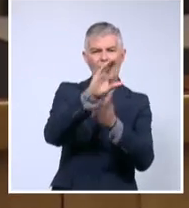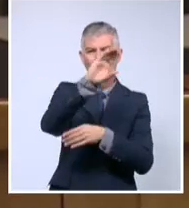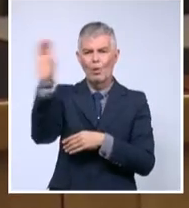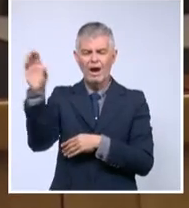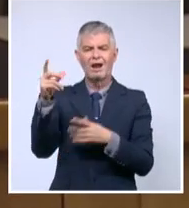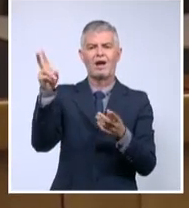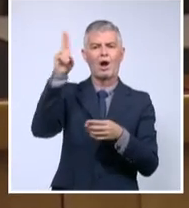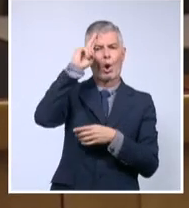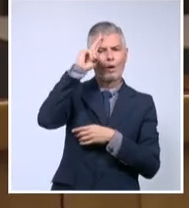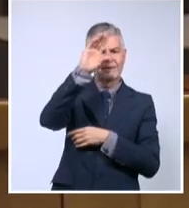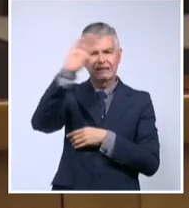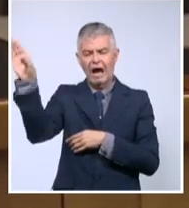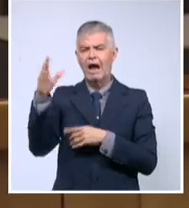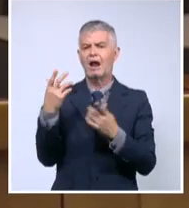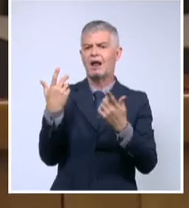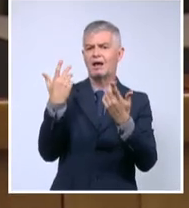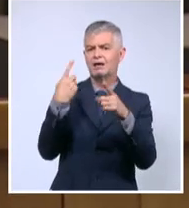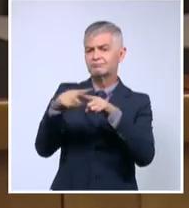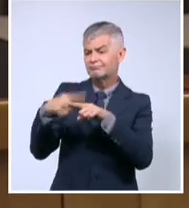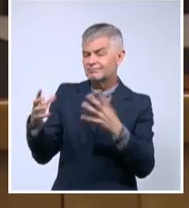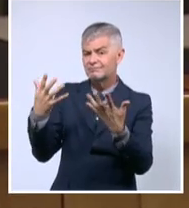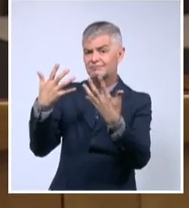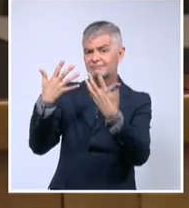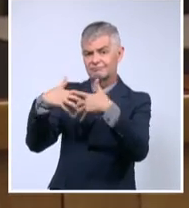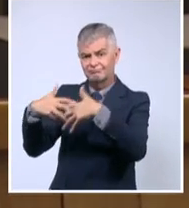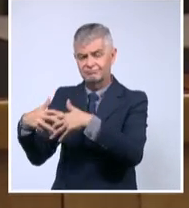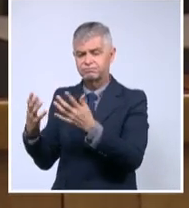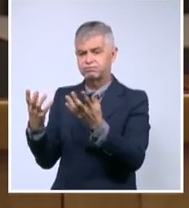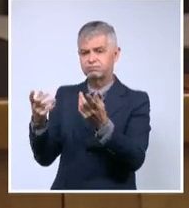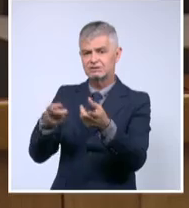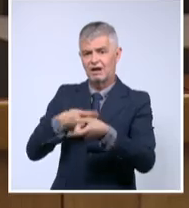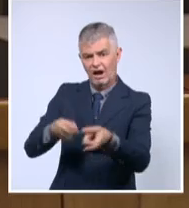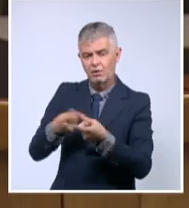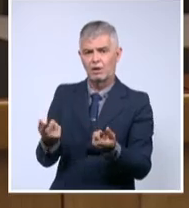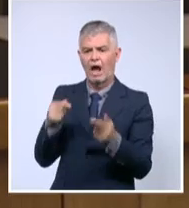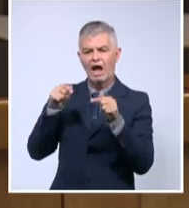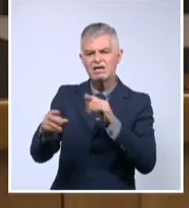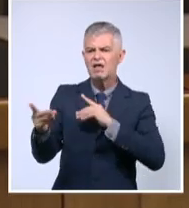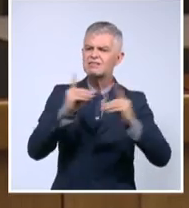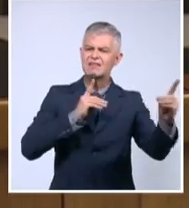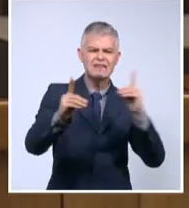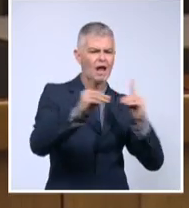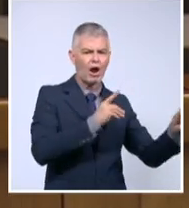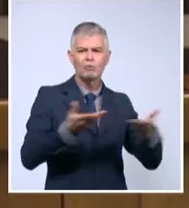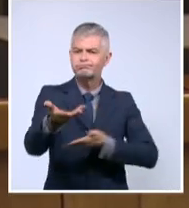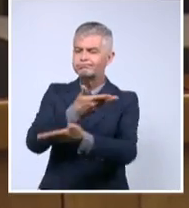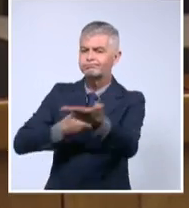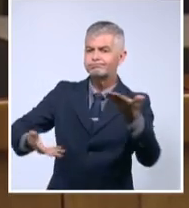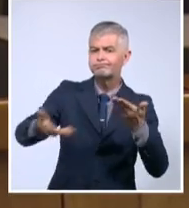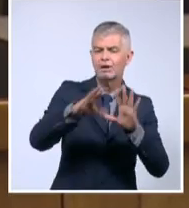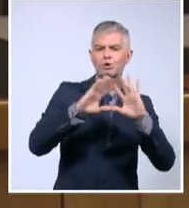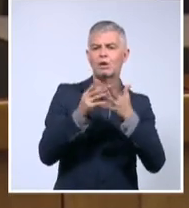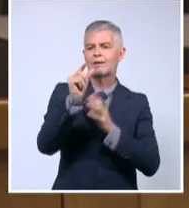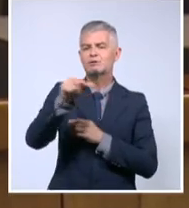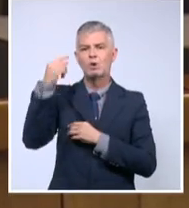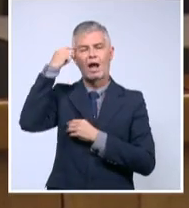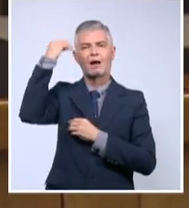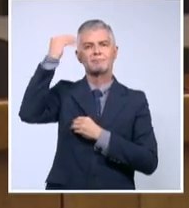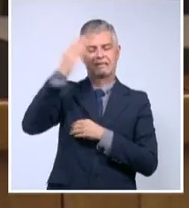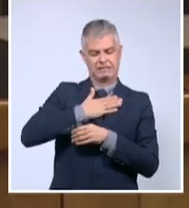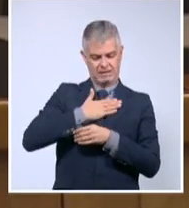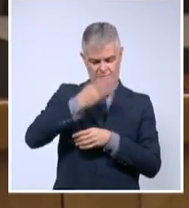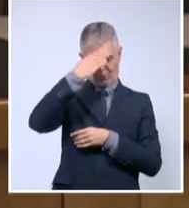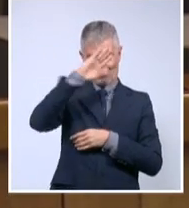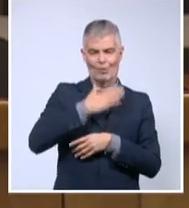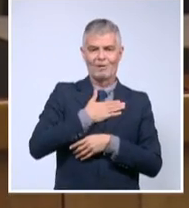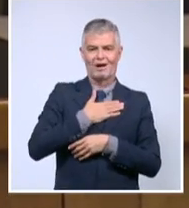agrícolas. Allí hemos dialogado con los que piensan y trabajan como país, con los que hacen posible que en medio de los ataques y las más